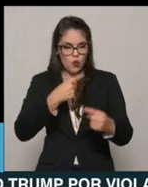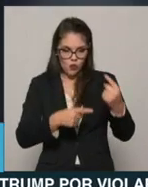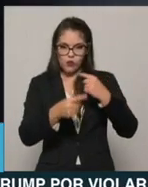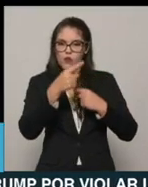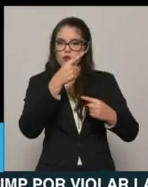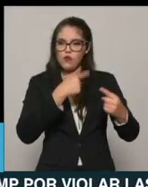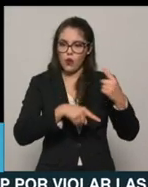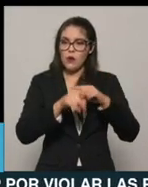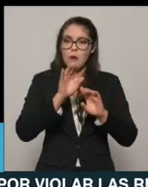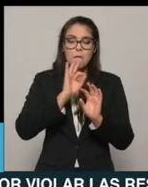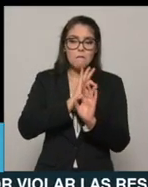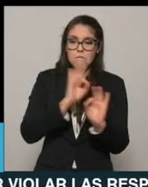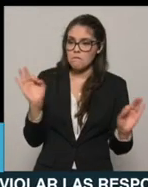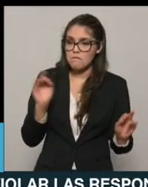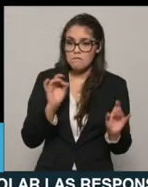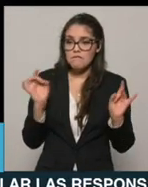misma